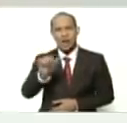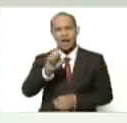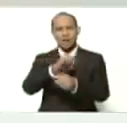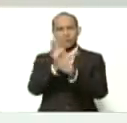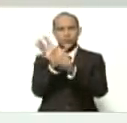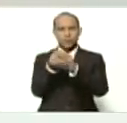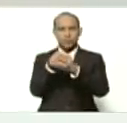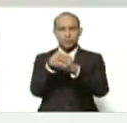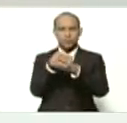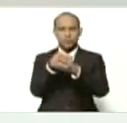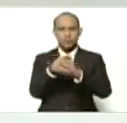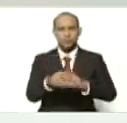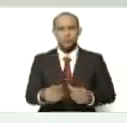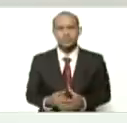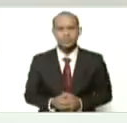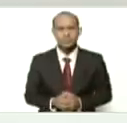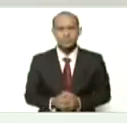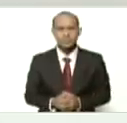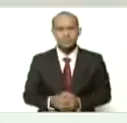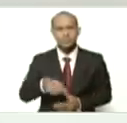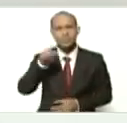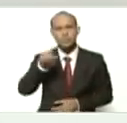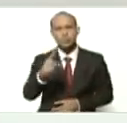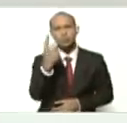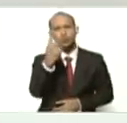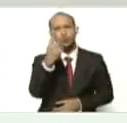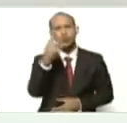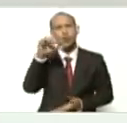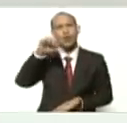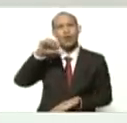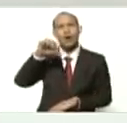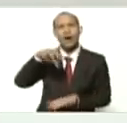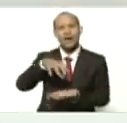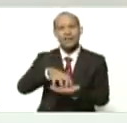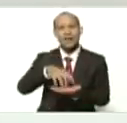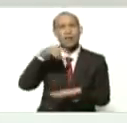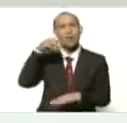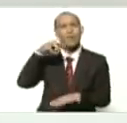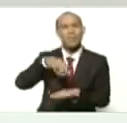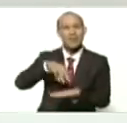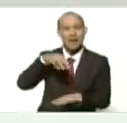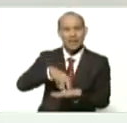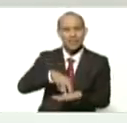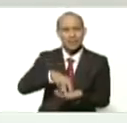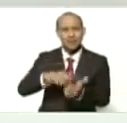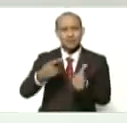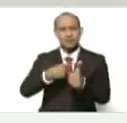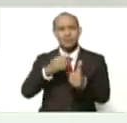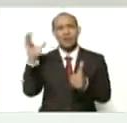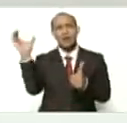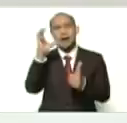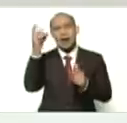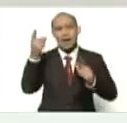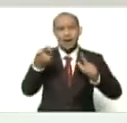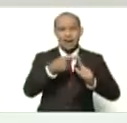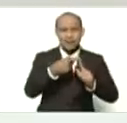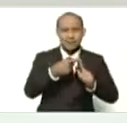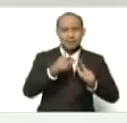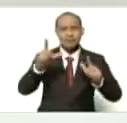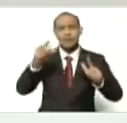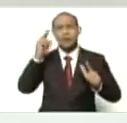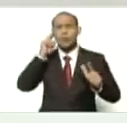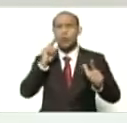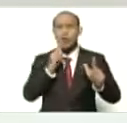brasilera presidente y uno de esos estados justamente el estado miranda caracas el estado